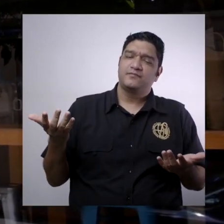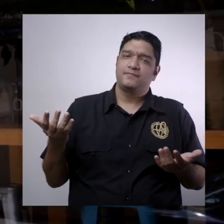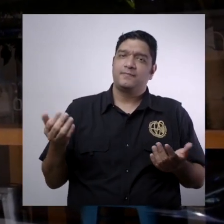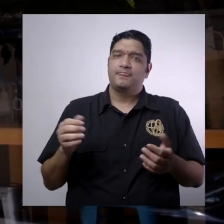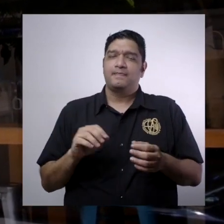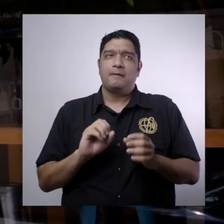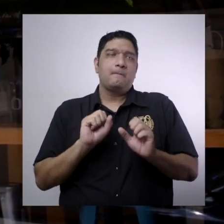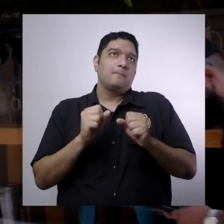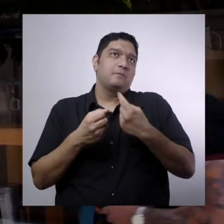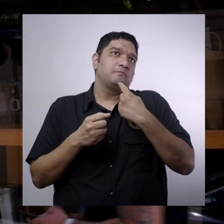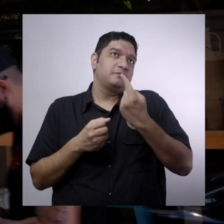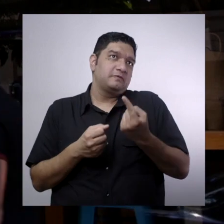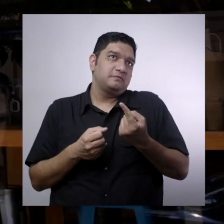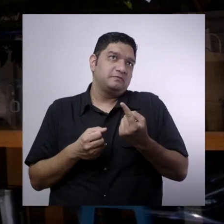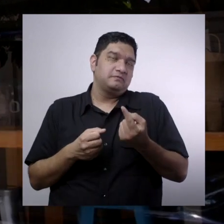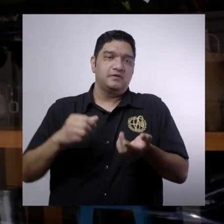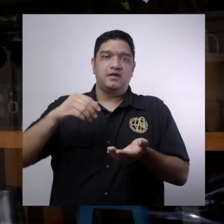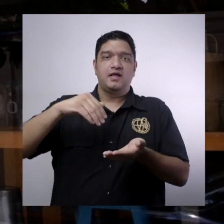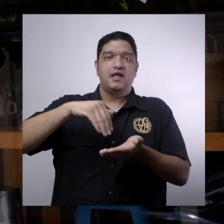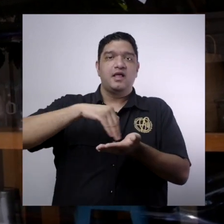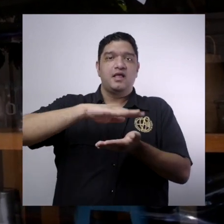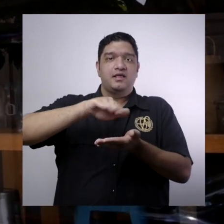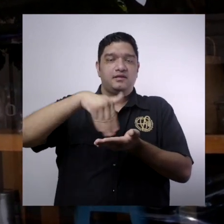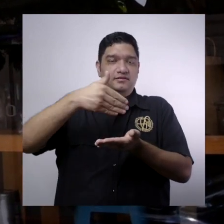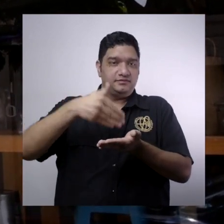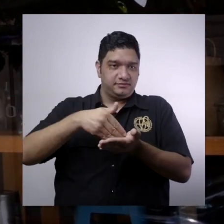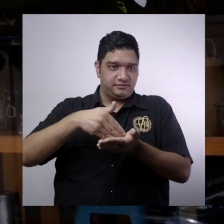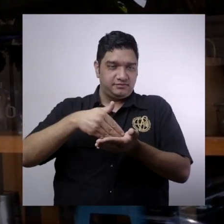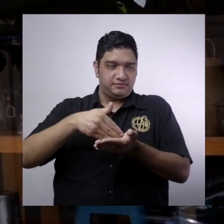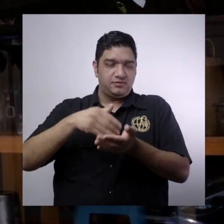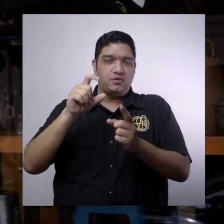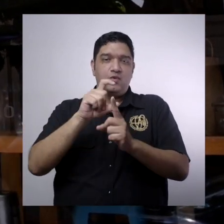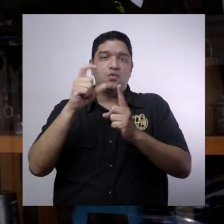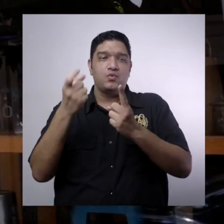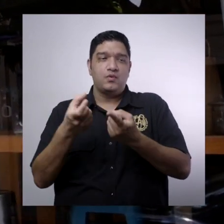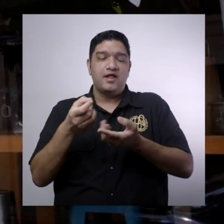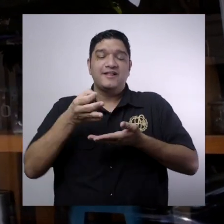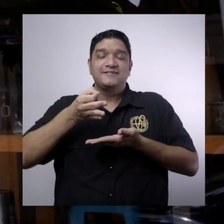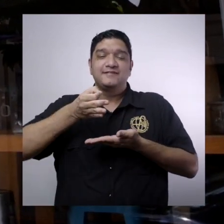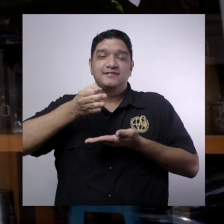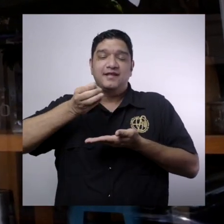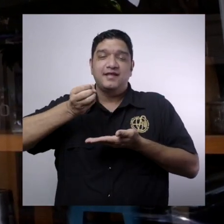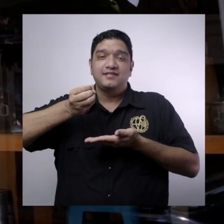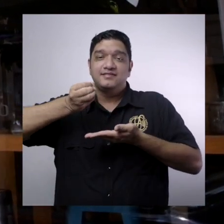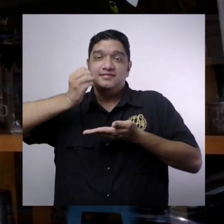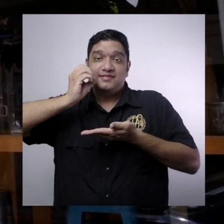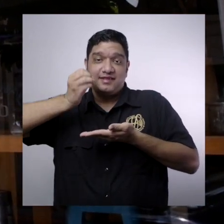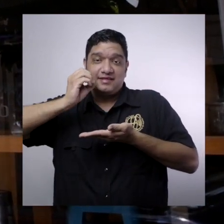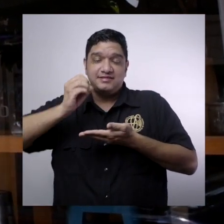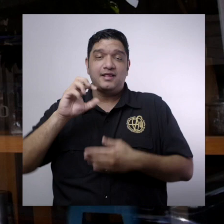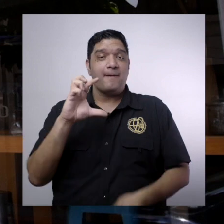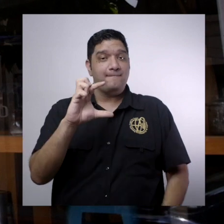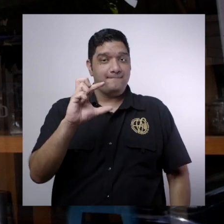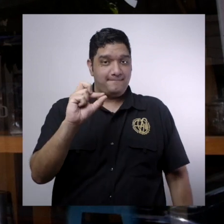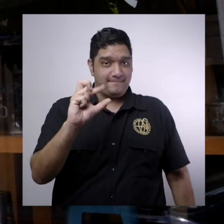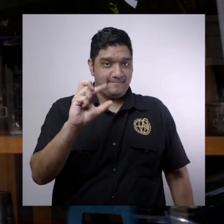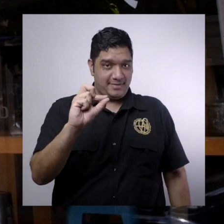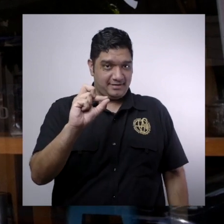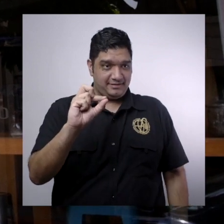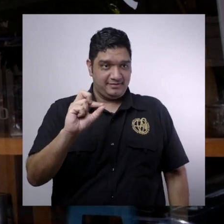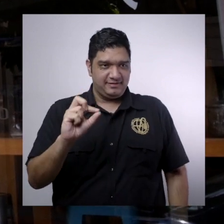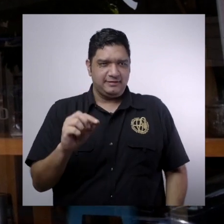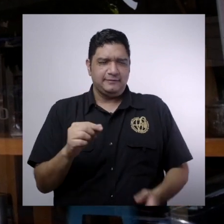lo que podríamos llamar el Centro Cultural Tacita de Plata, en el cual se pretende hacer